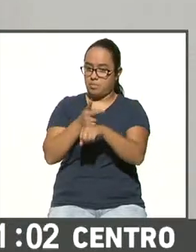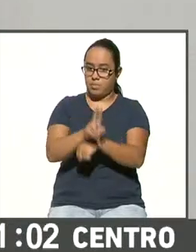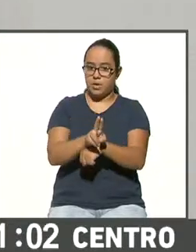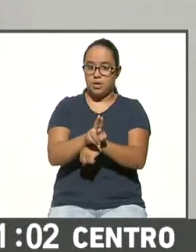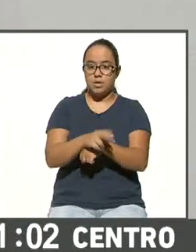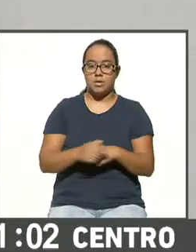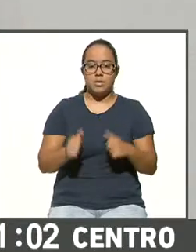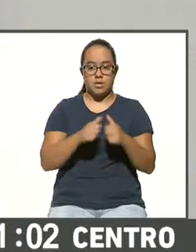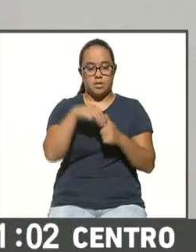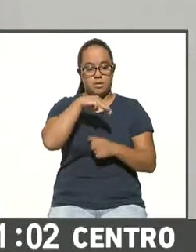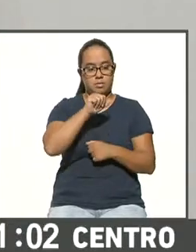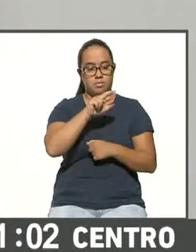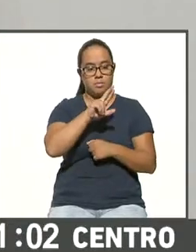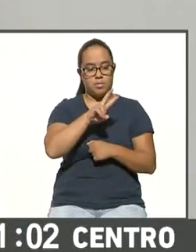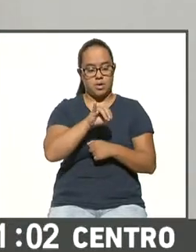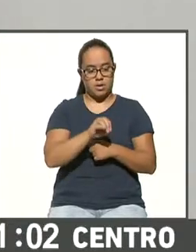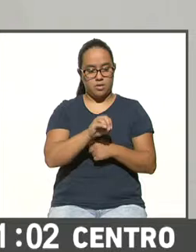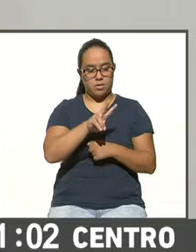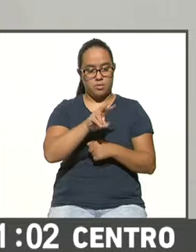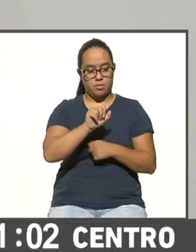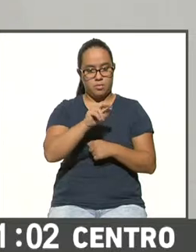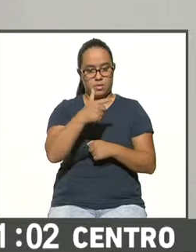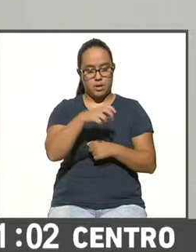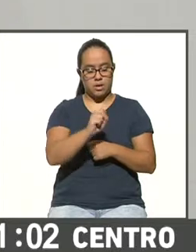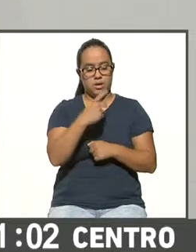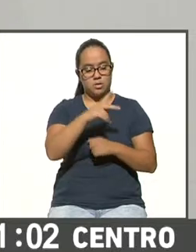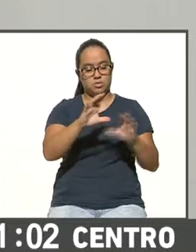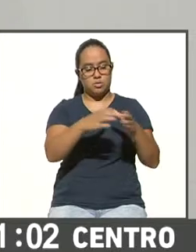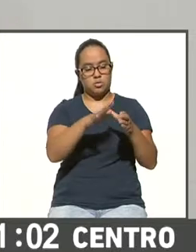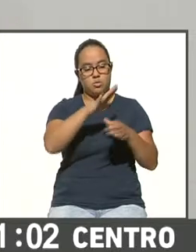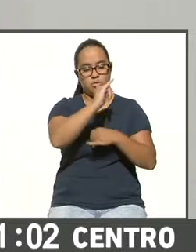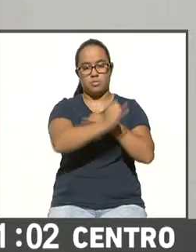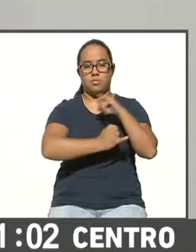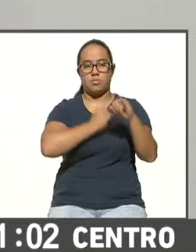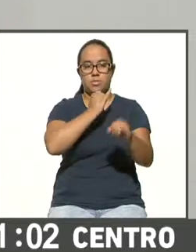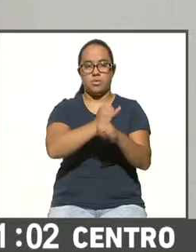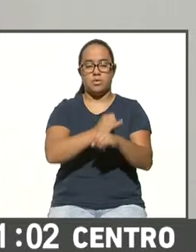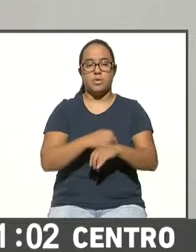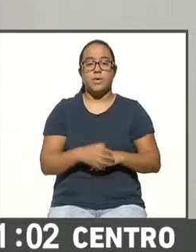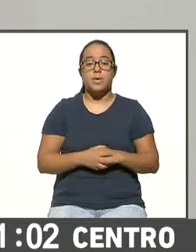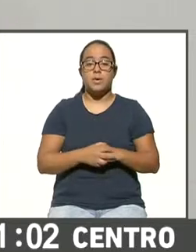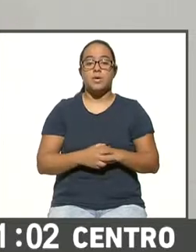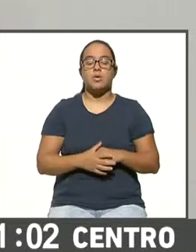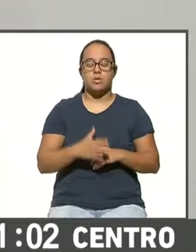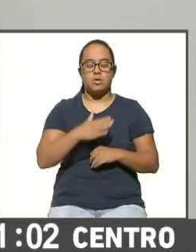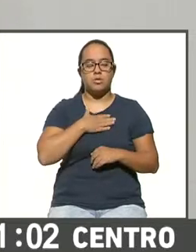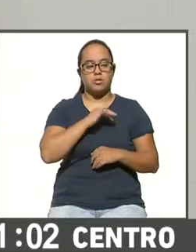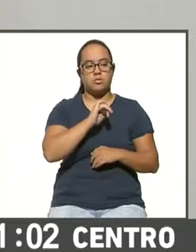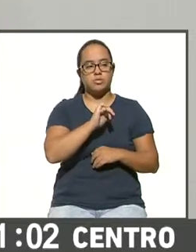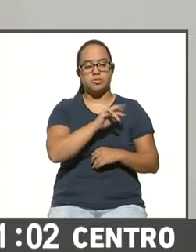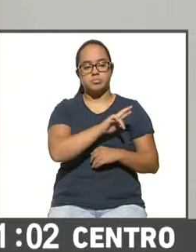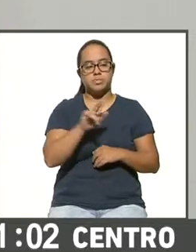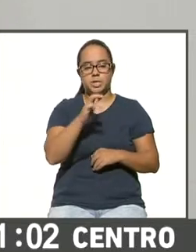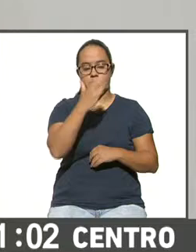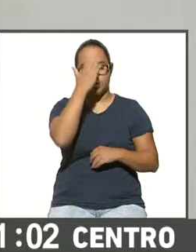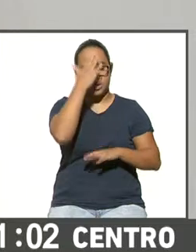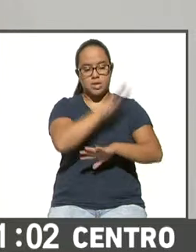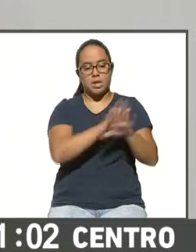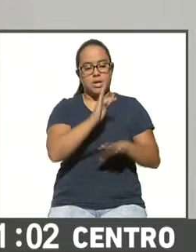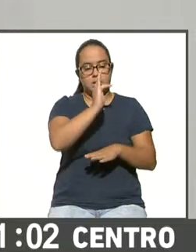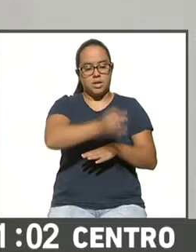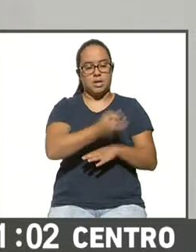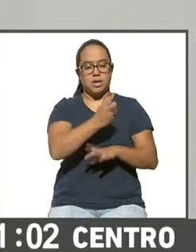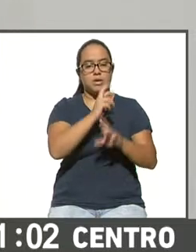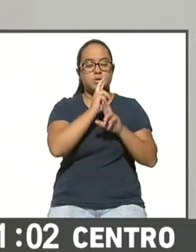con Mario Vargas Llosa, con la comunidad internacional, voy a reconocer los resultados porque